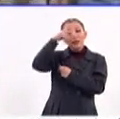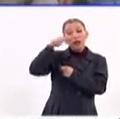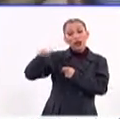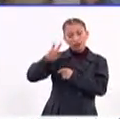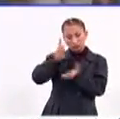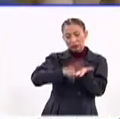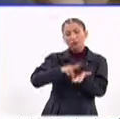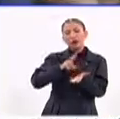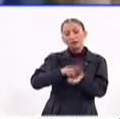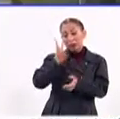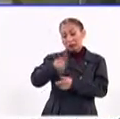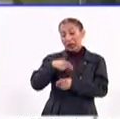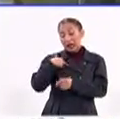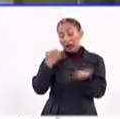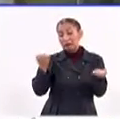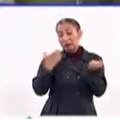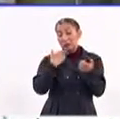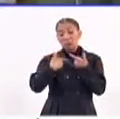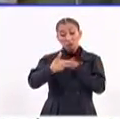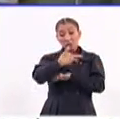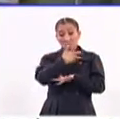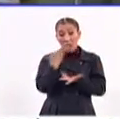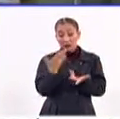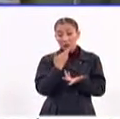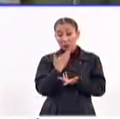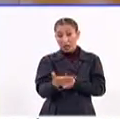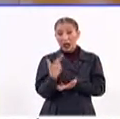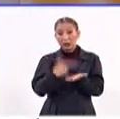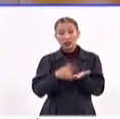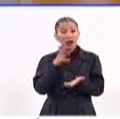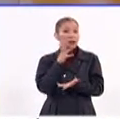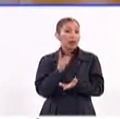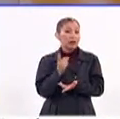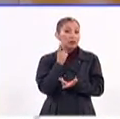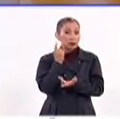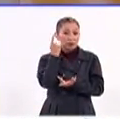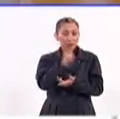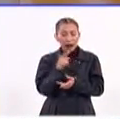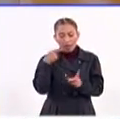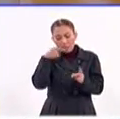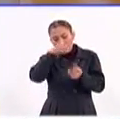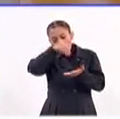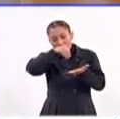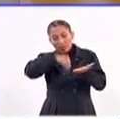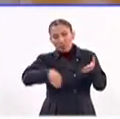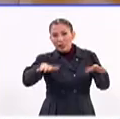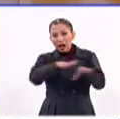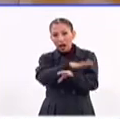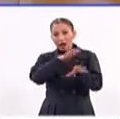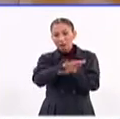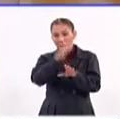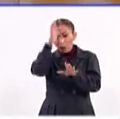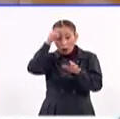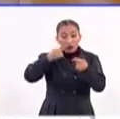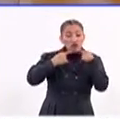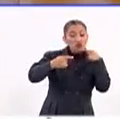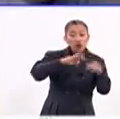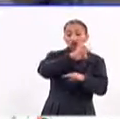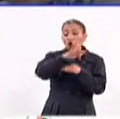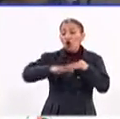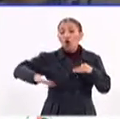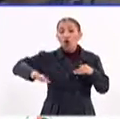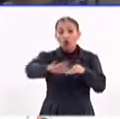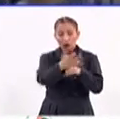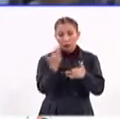quien reconoció este ejercicio de diálogo que se lleva a cabo en la Cámara de Diputados para alcanzar una reforma basada en el consenso de todos los